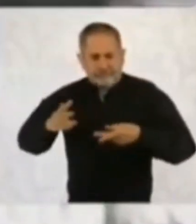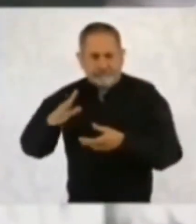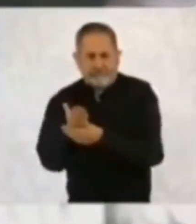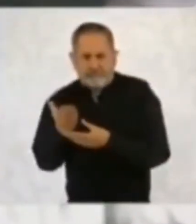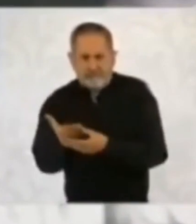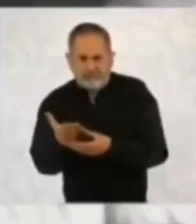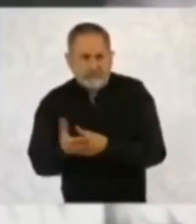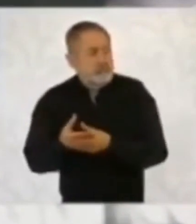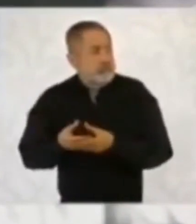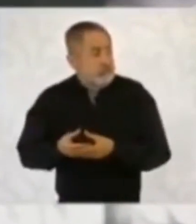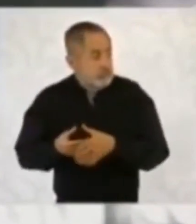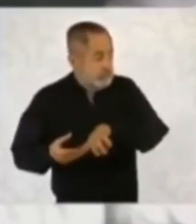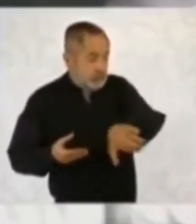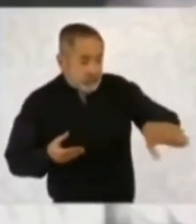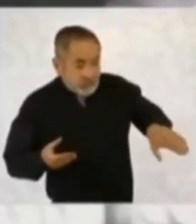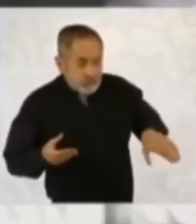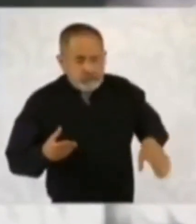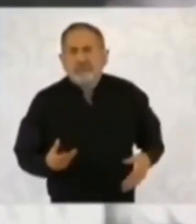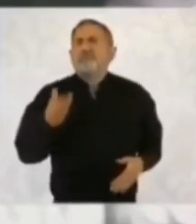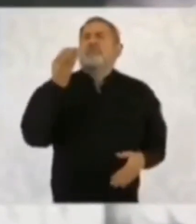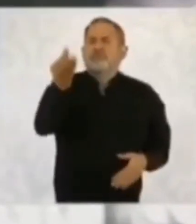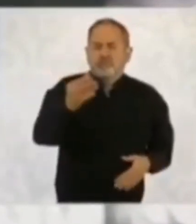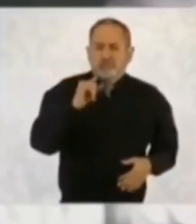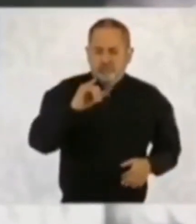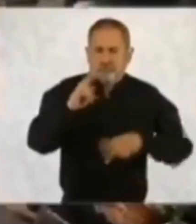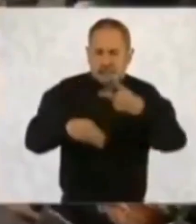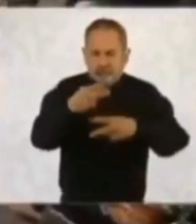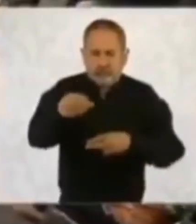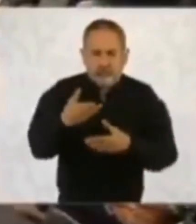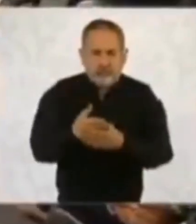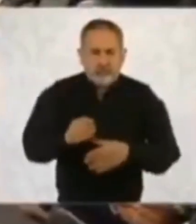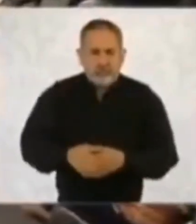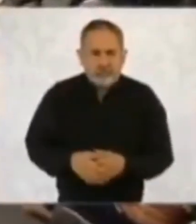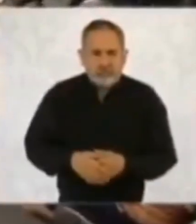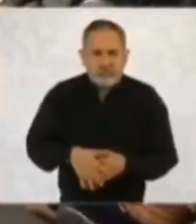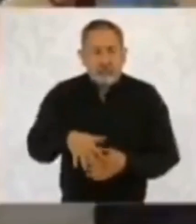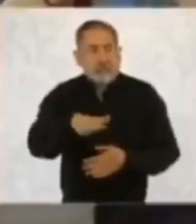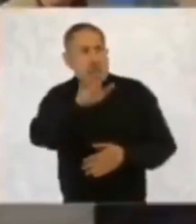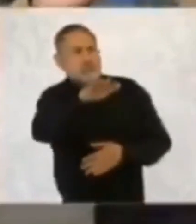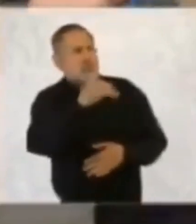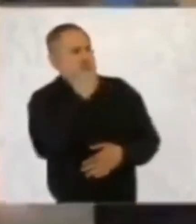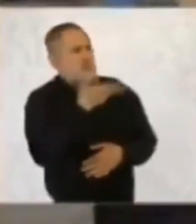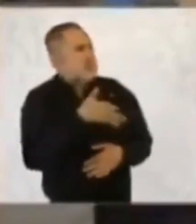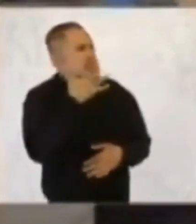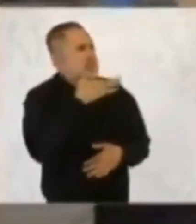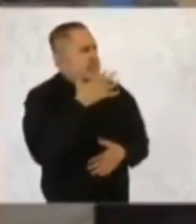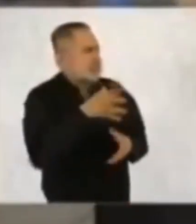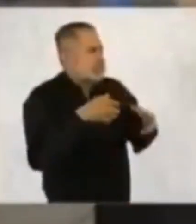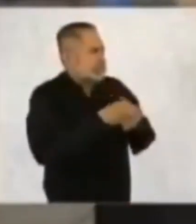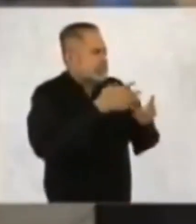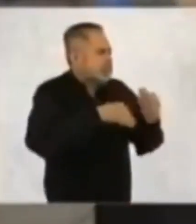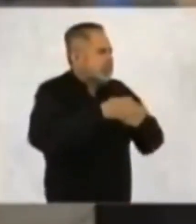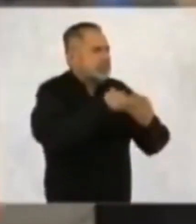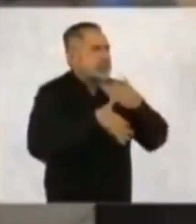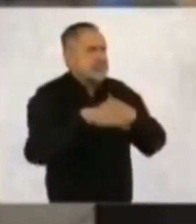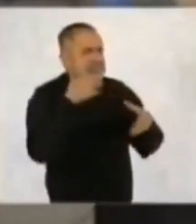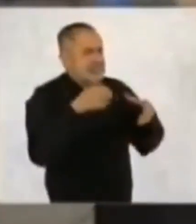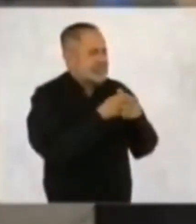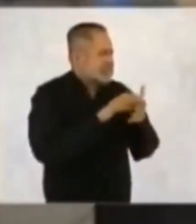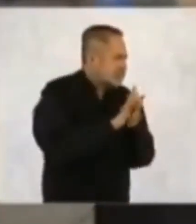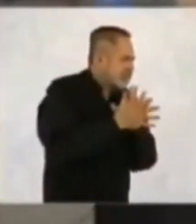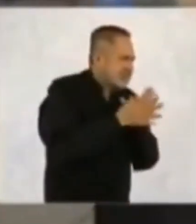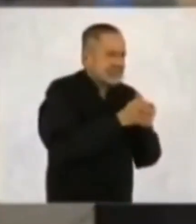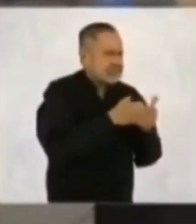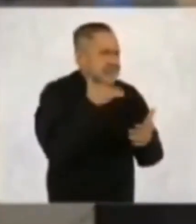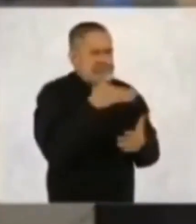los vamos a llevar a cabo. No sé si con eso... Pero entonces hay un contubernio de toda la estructura del Poder Judicial. ¿Perdón? Hay un contubernio de